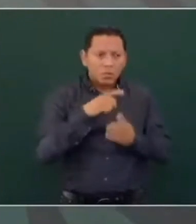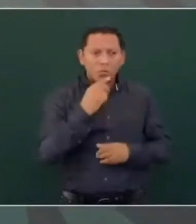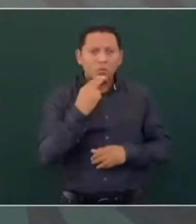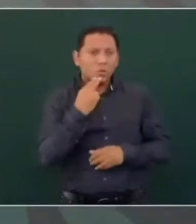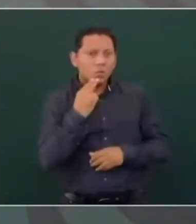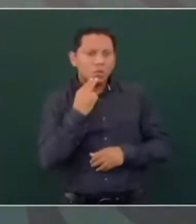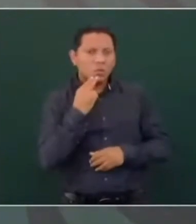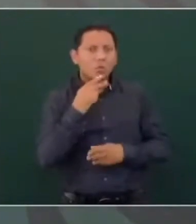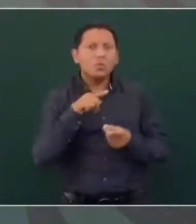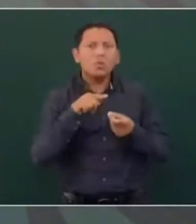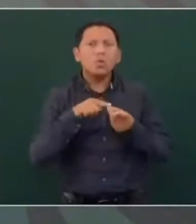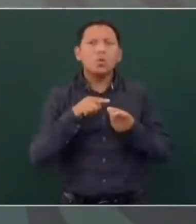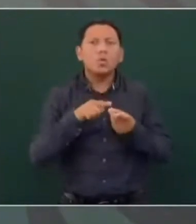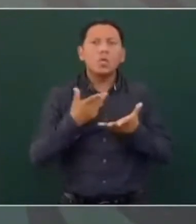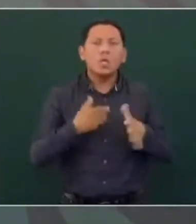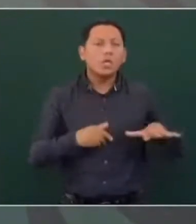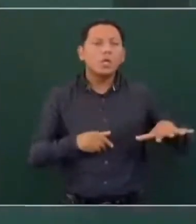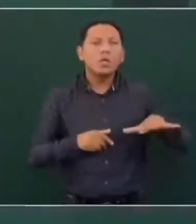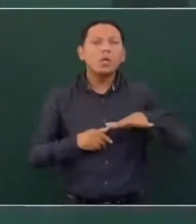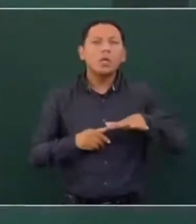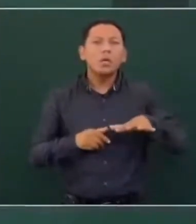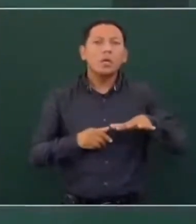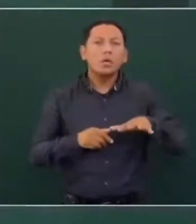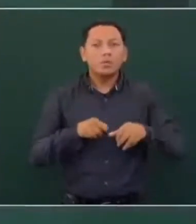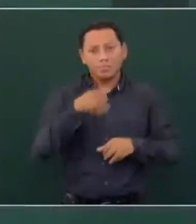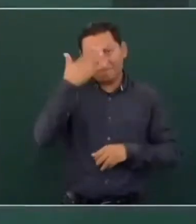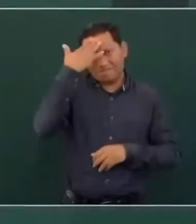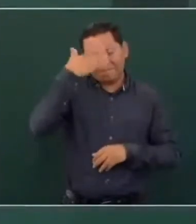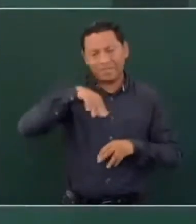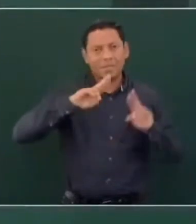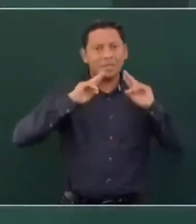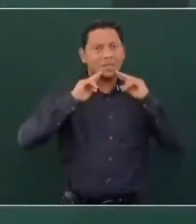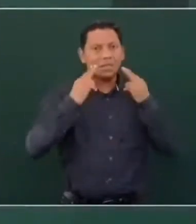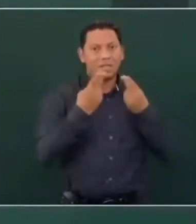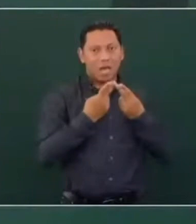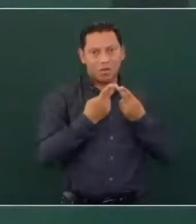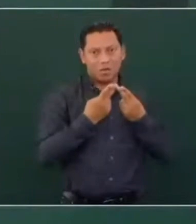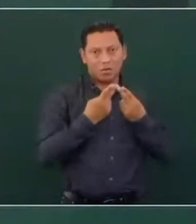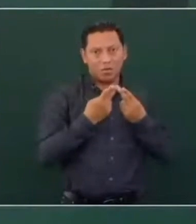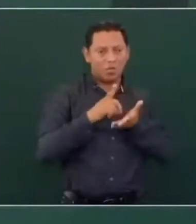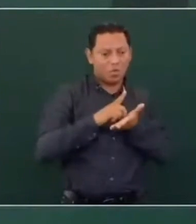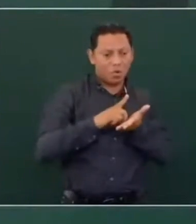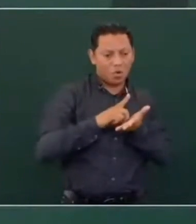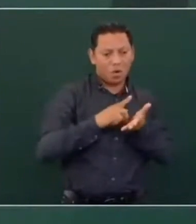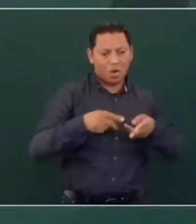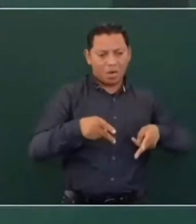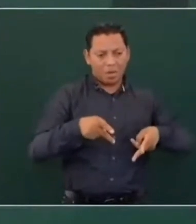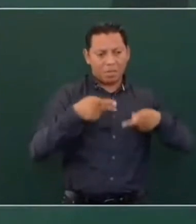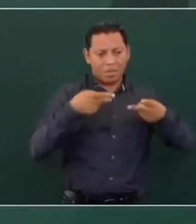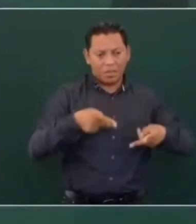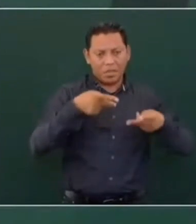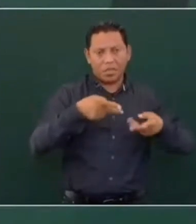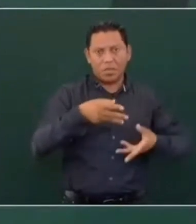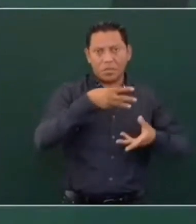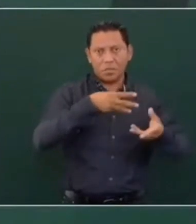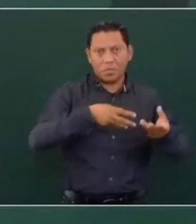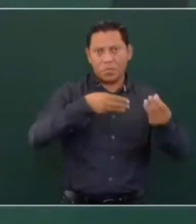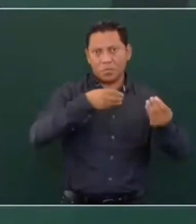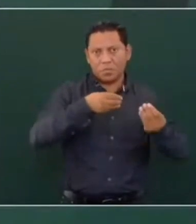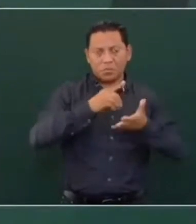Está asociado el narcomenudeo, el consumo de la droga, sí,